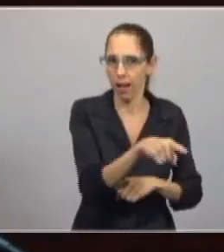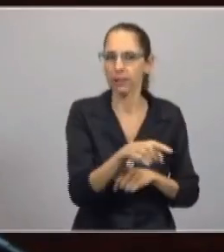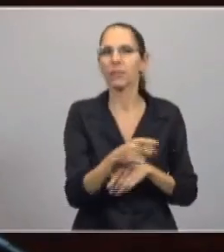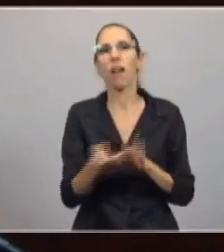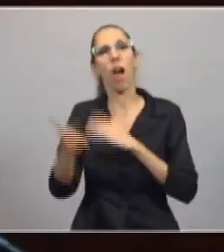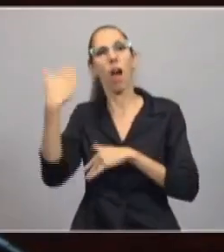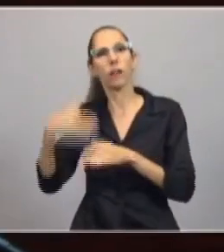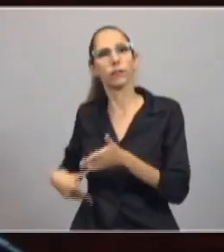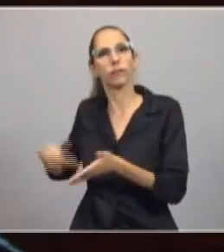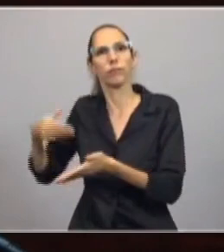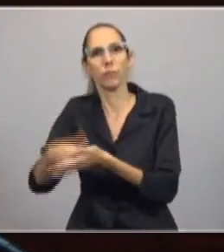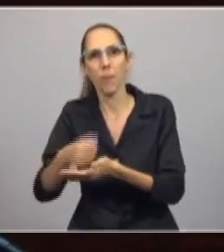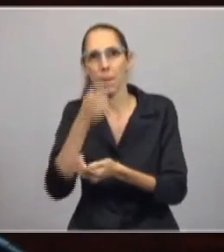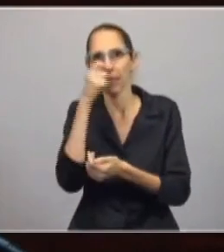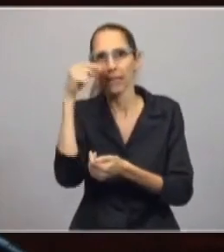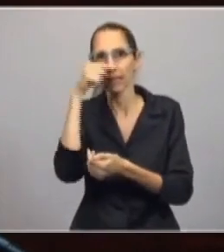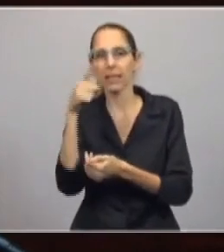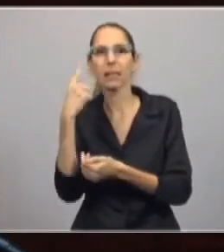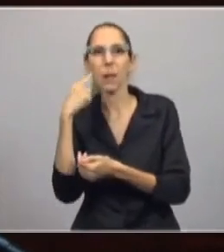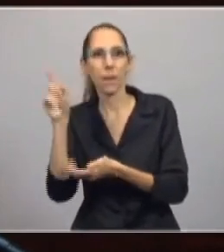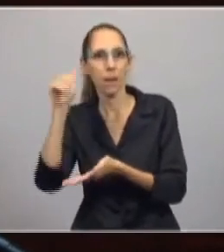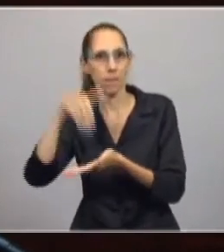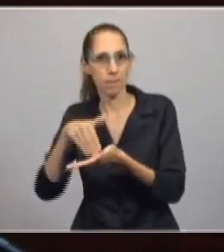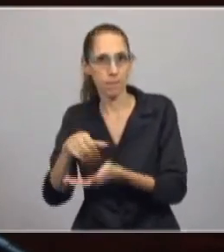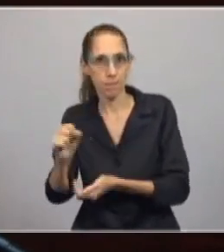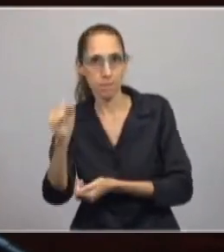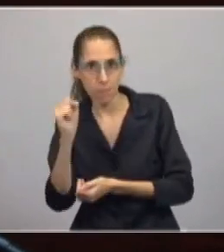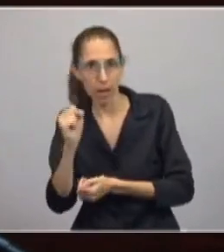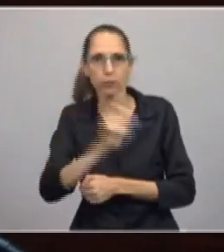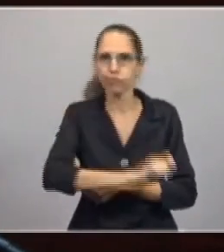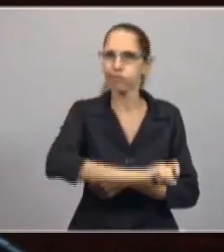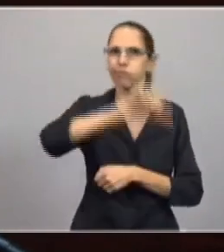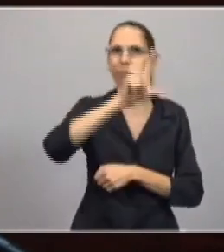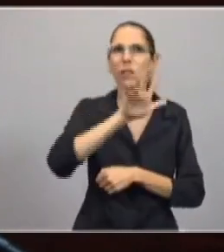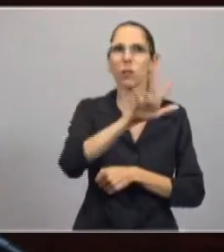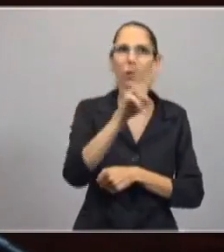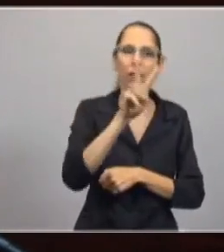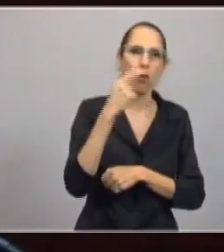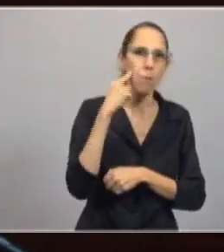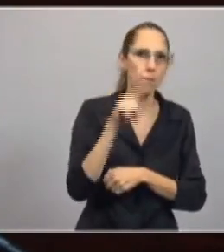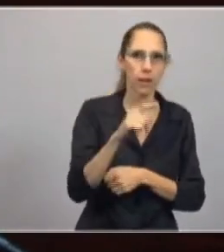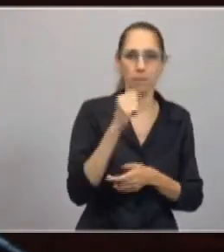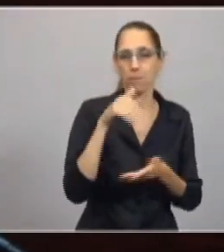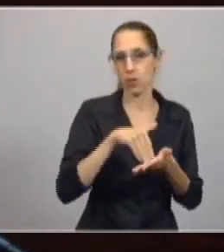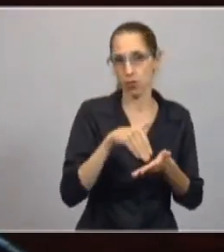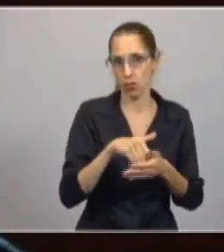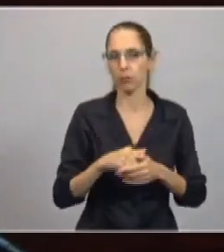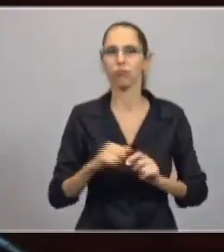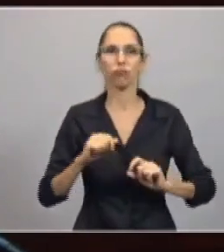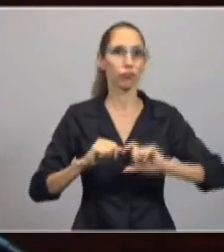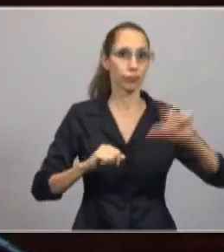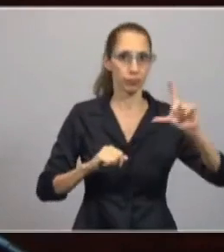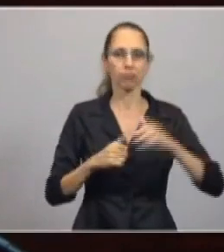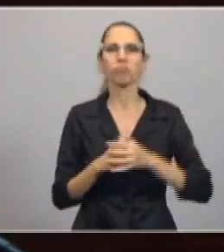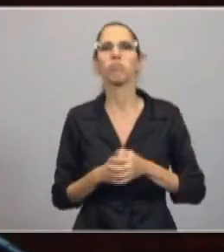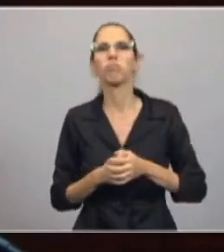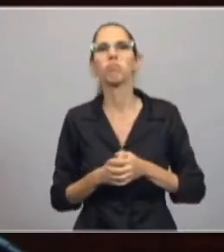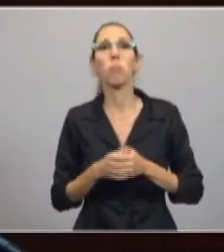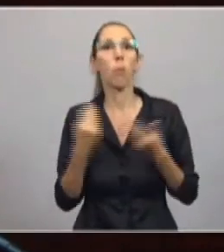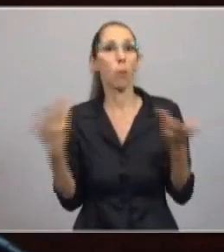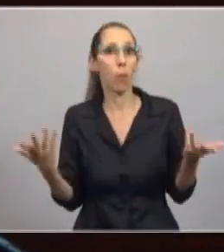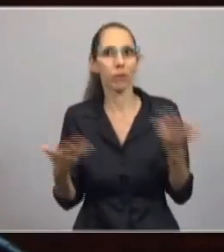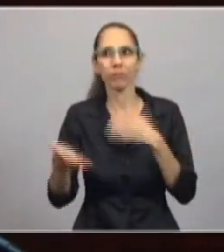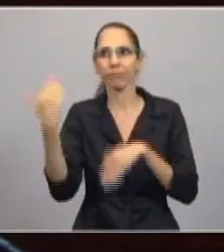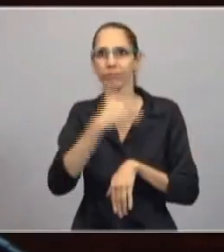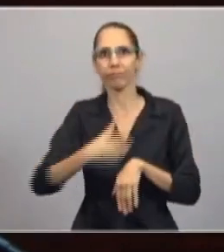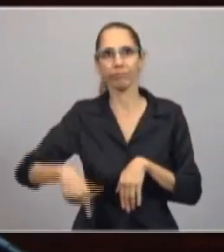pasó de 27.000 millones de pesos a 52.000 millones. Para compensar la eliminación por parte